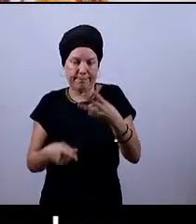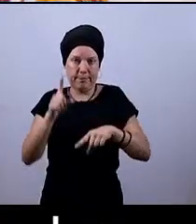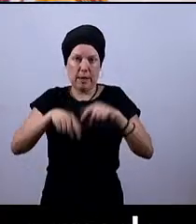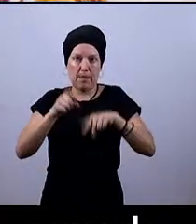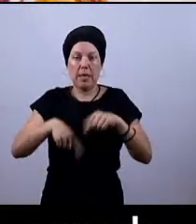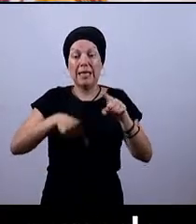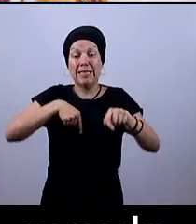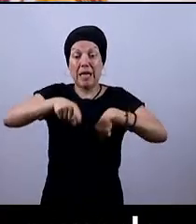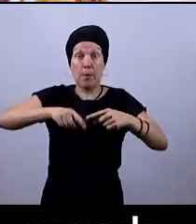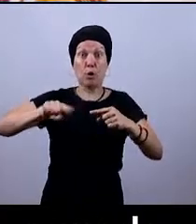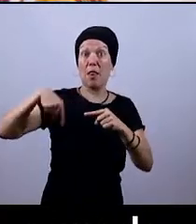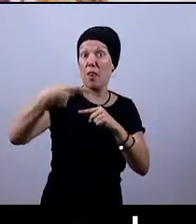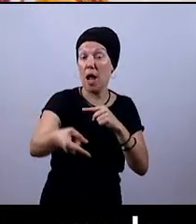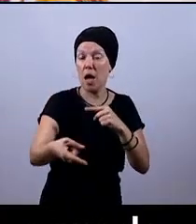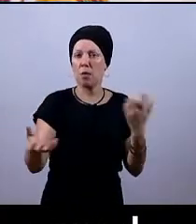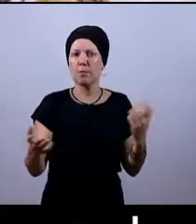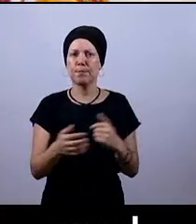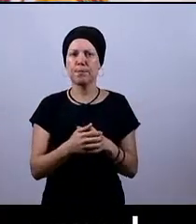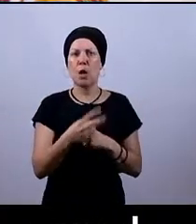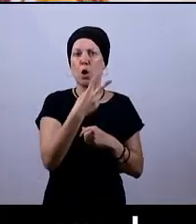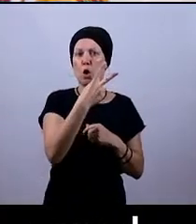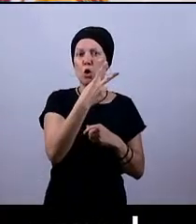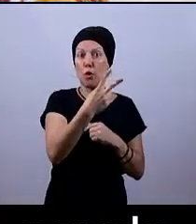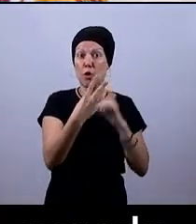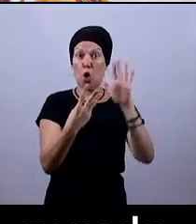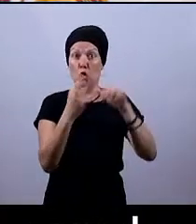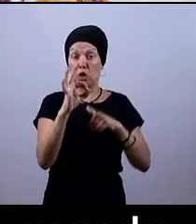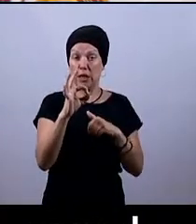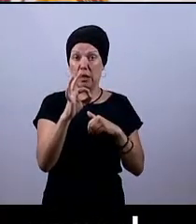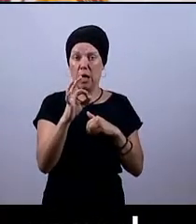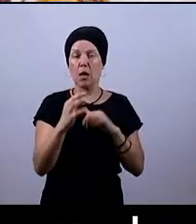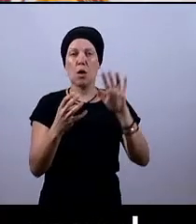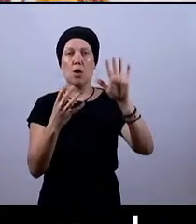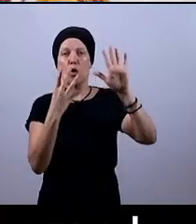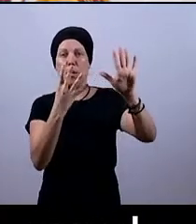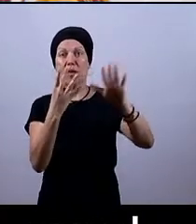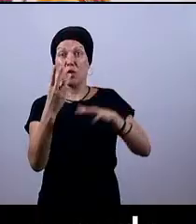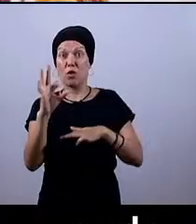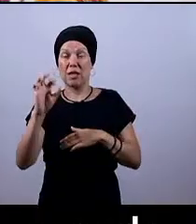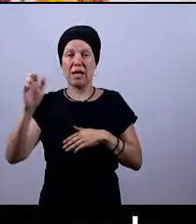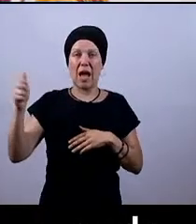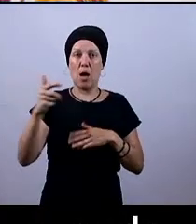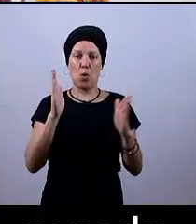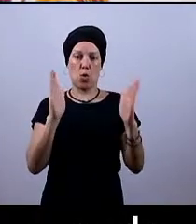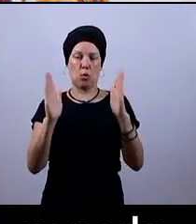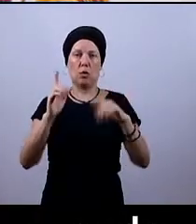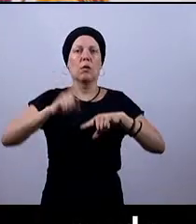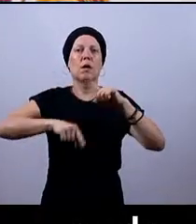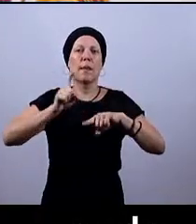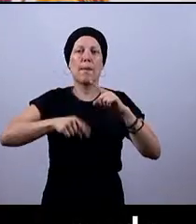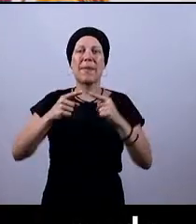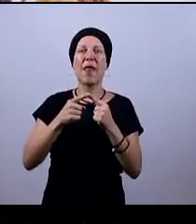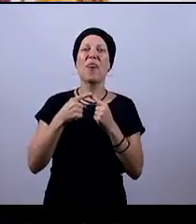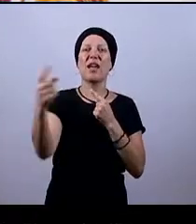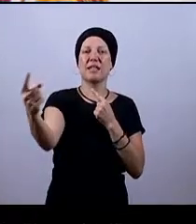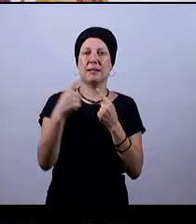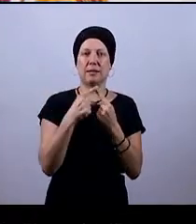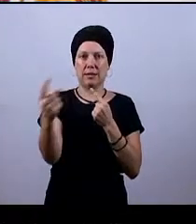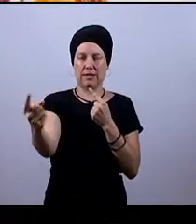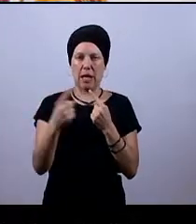transporte diario, varía entre los 280 y 930 euros en función de la distancia